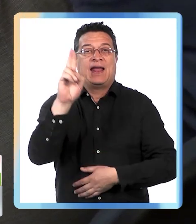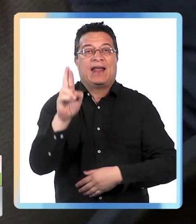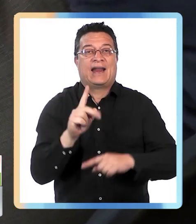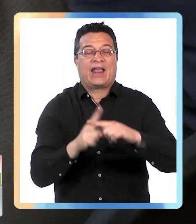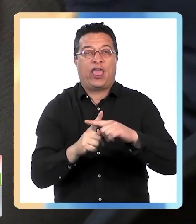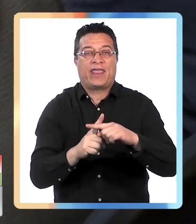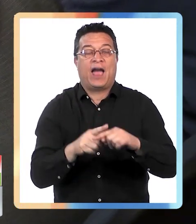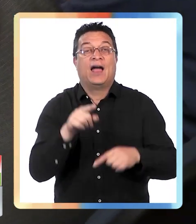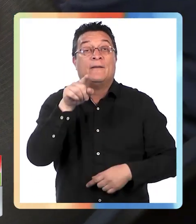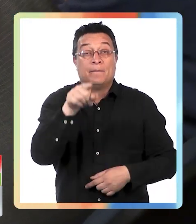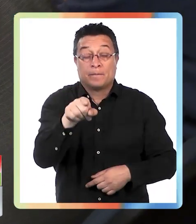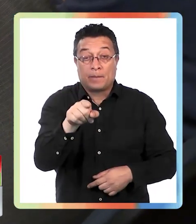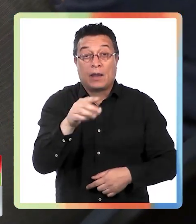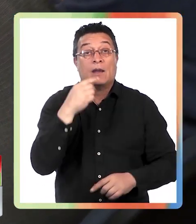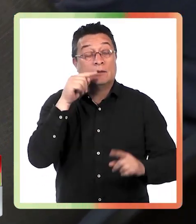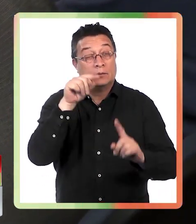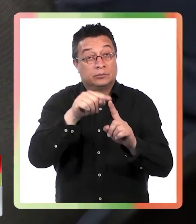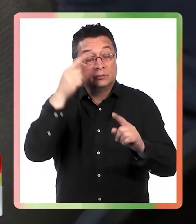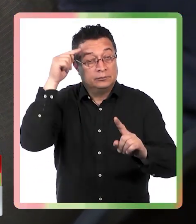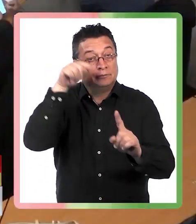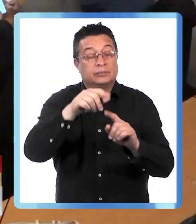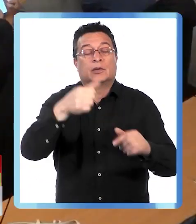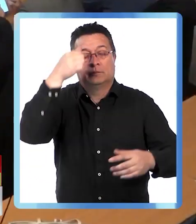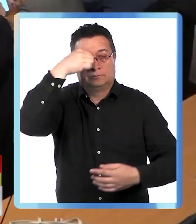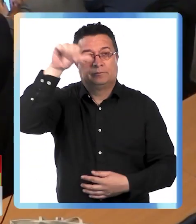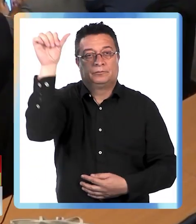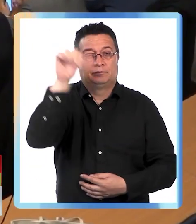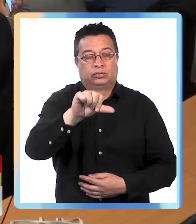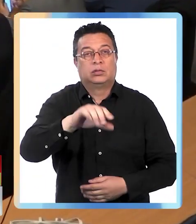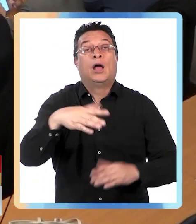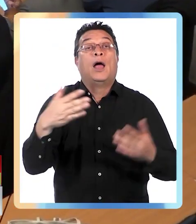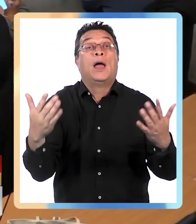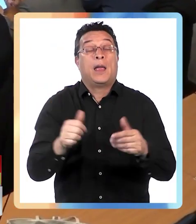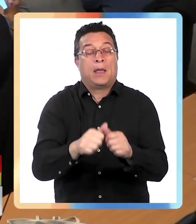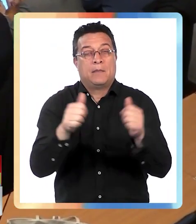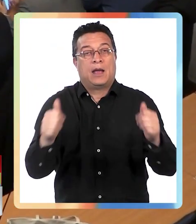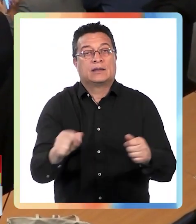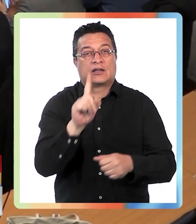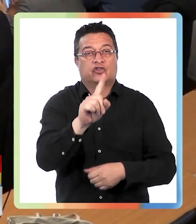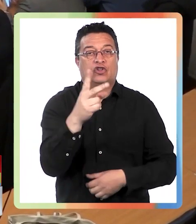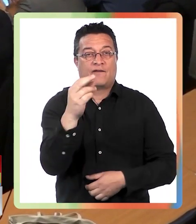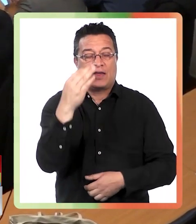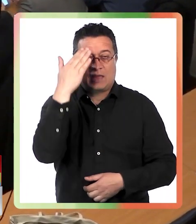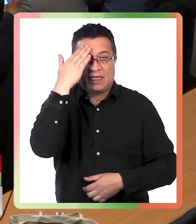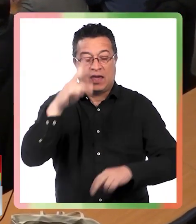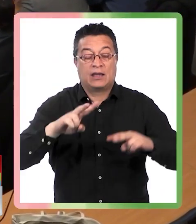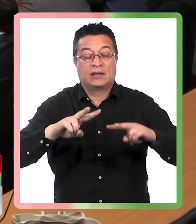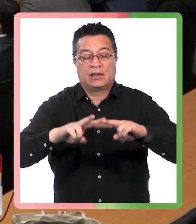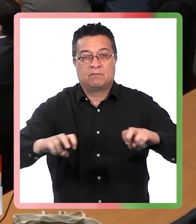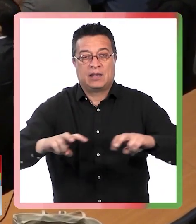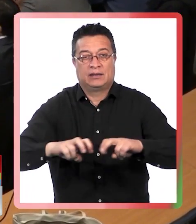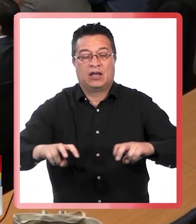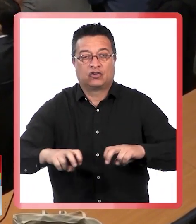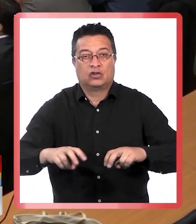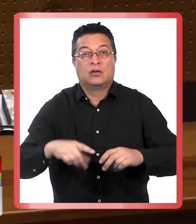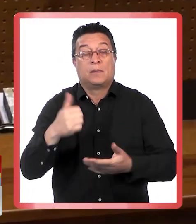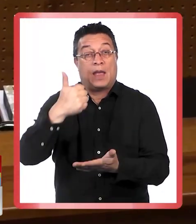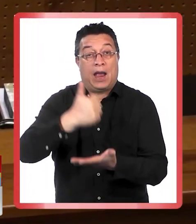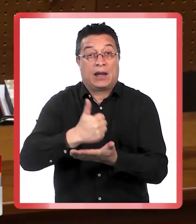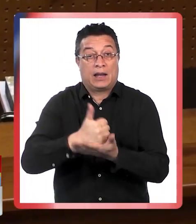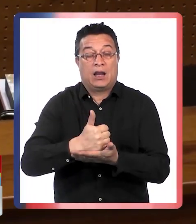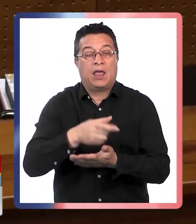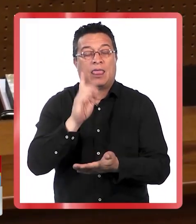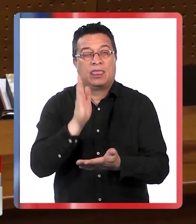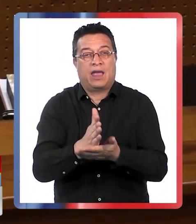Daniel Jadue. Es bajo ese marco que el tribunal decretó dicha medida cautelar y fijó un plazo de 120 días para la investigación, que